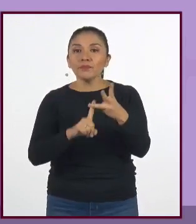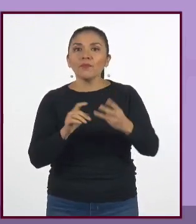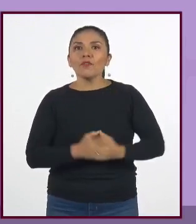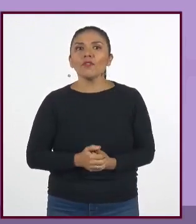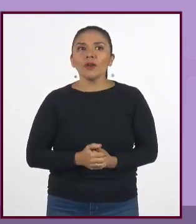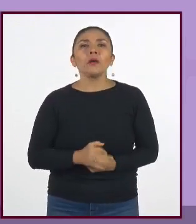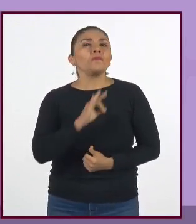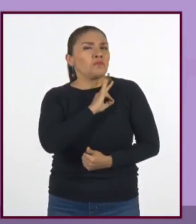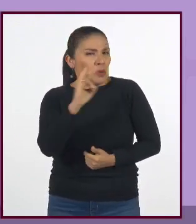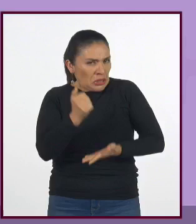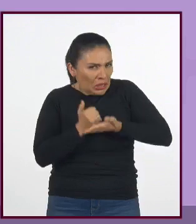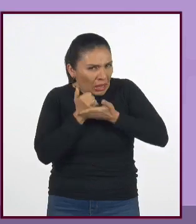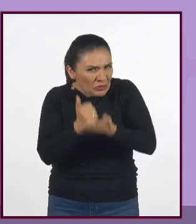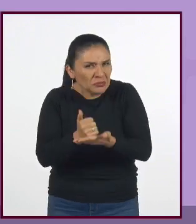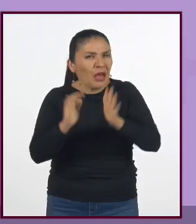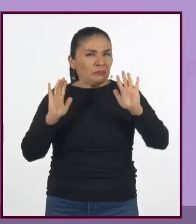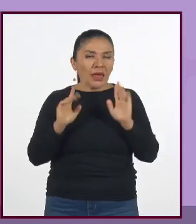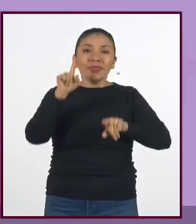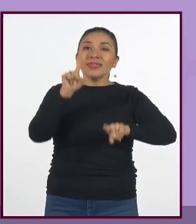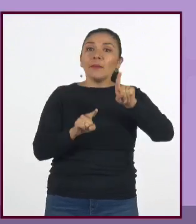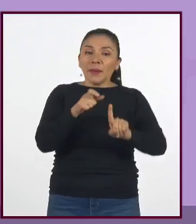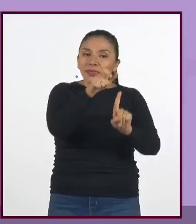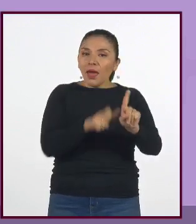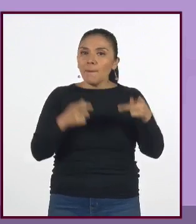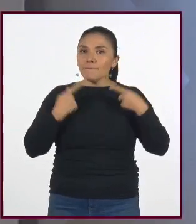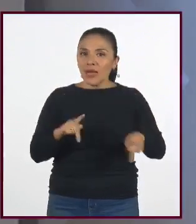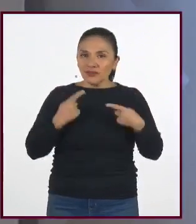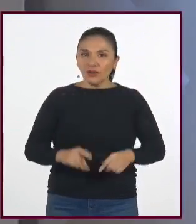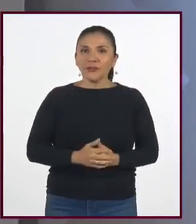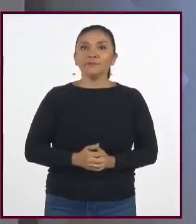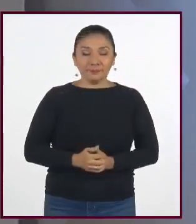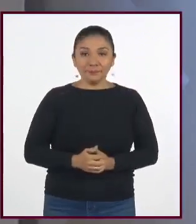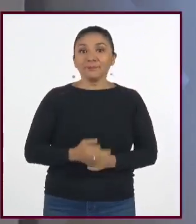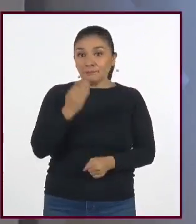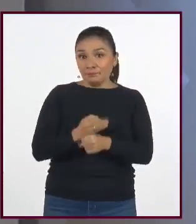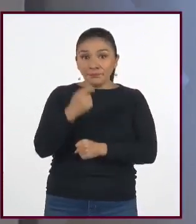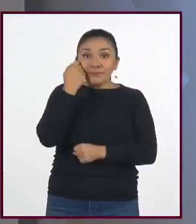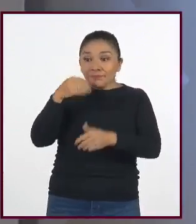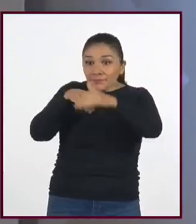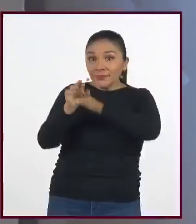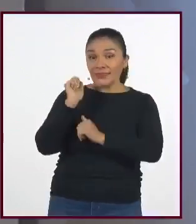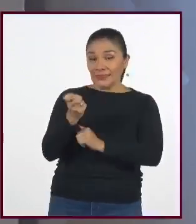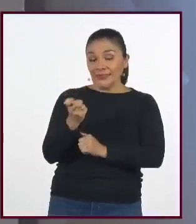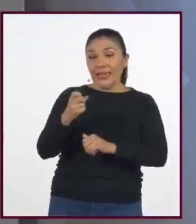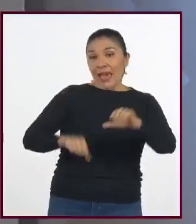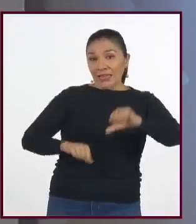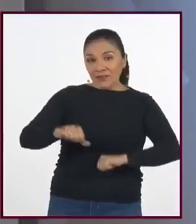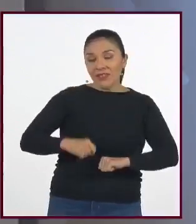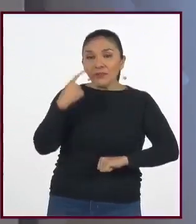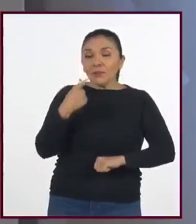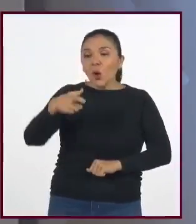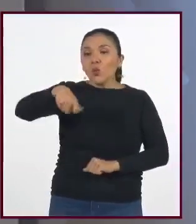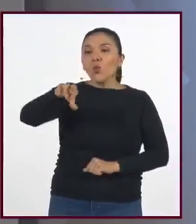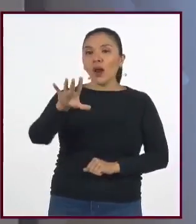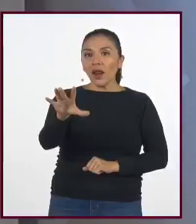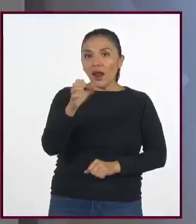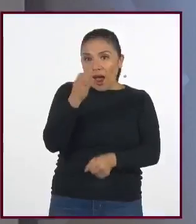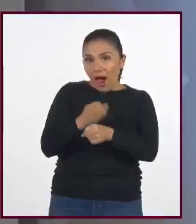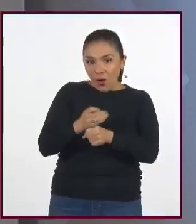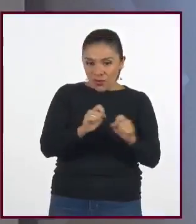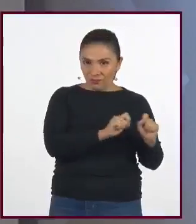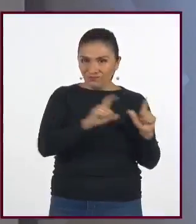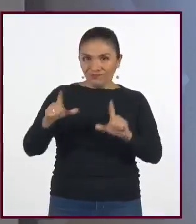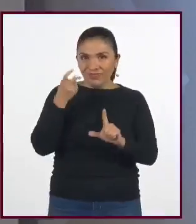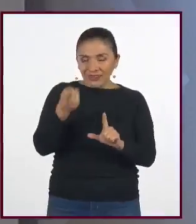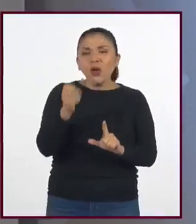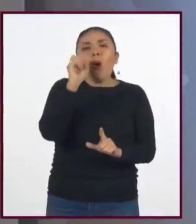puede ayudar, pero depende de la persona. Para ingresar a la actividad, escanea el código QR que está apareciendo en pantalla o